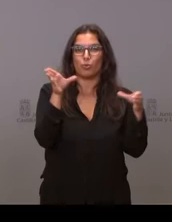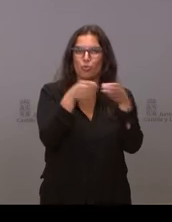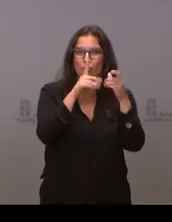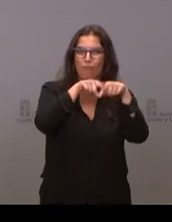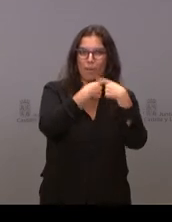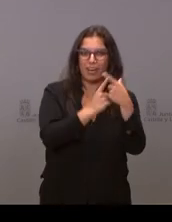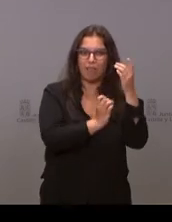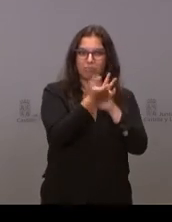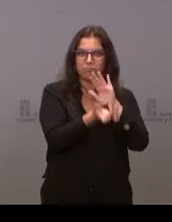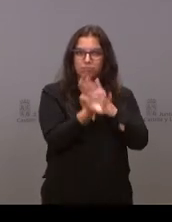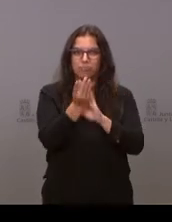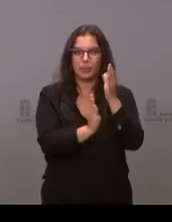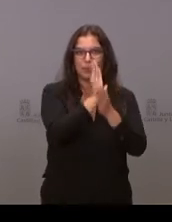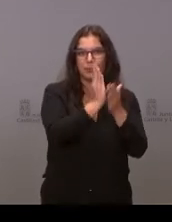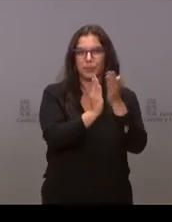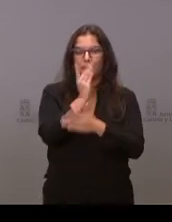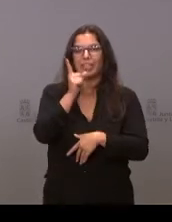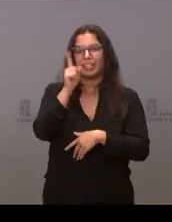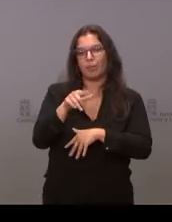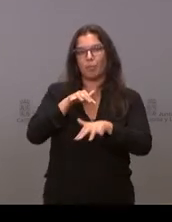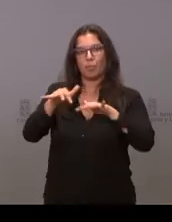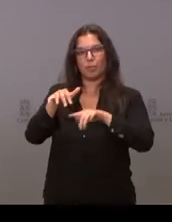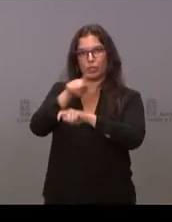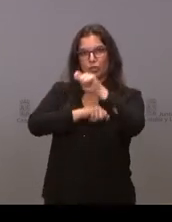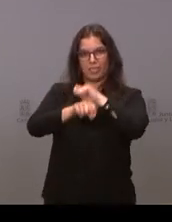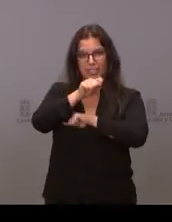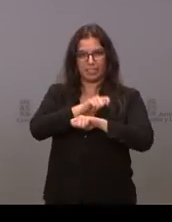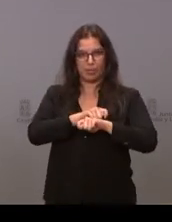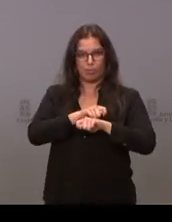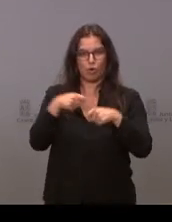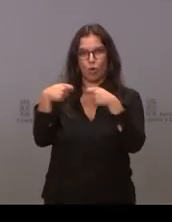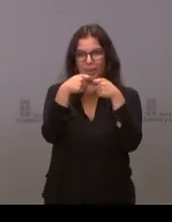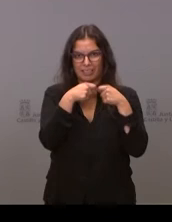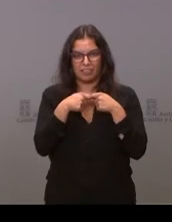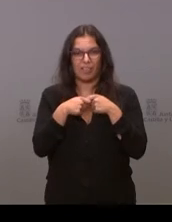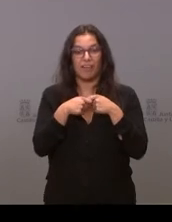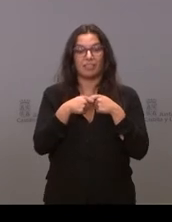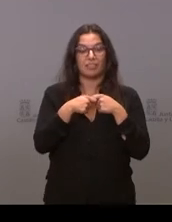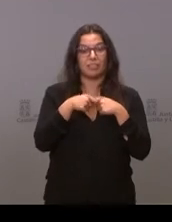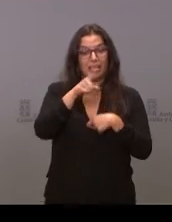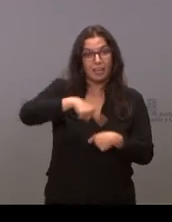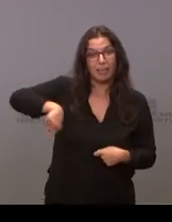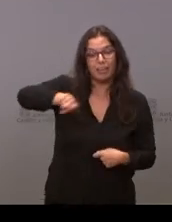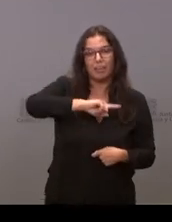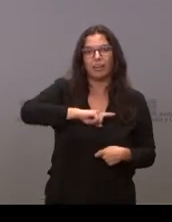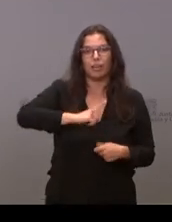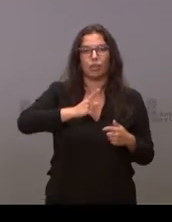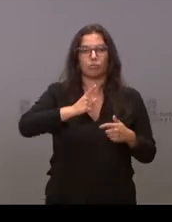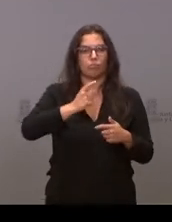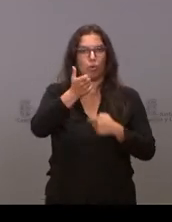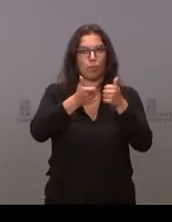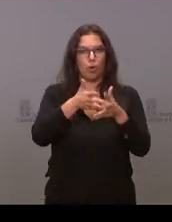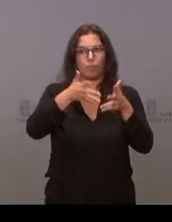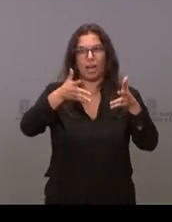y también en el movimiento asociativo agrario. Explotaciones que tienen cada vez más superficie,